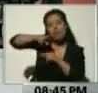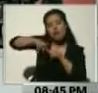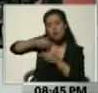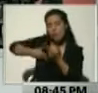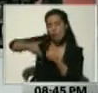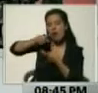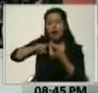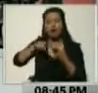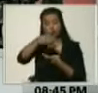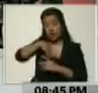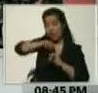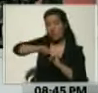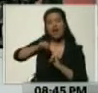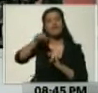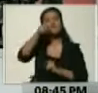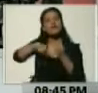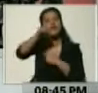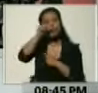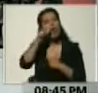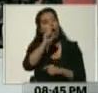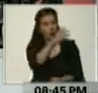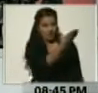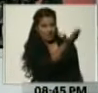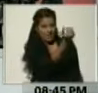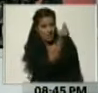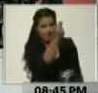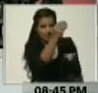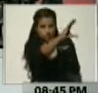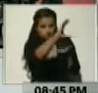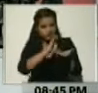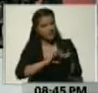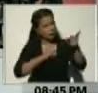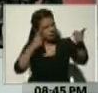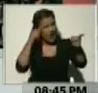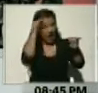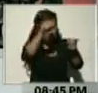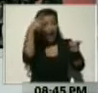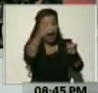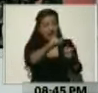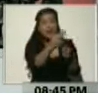la corrupción, devolvernos la plata que tienen allá, la gente que se llevó,